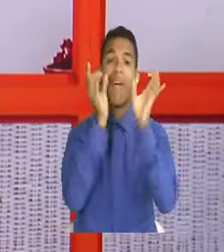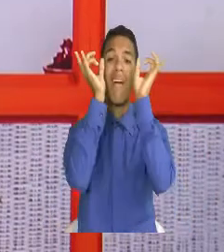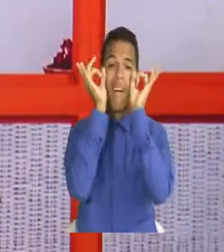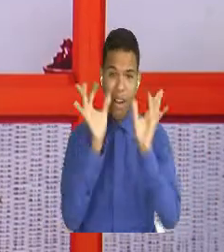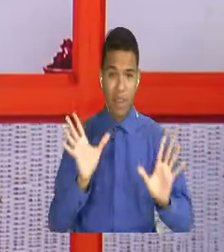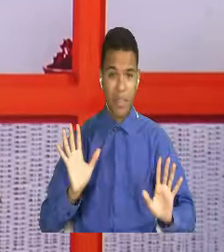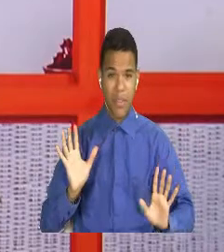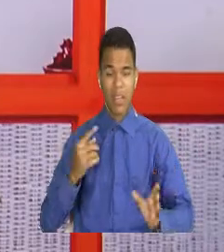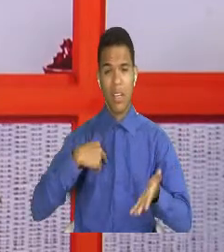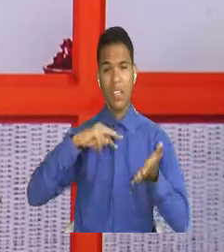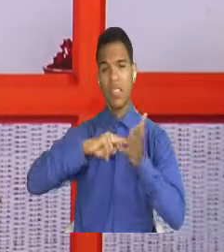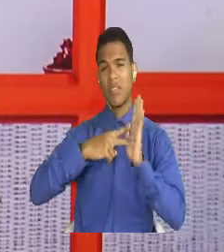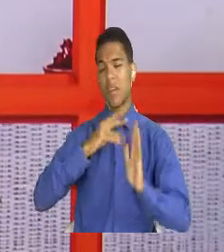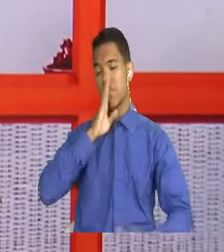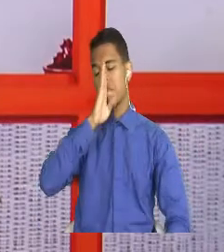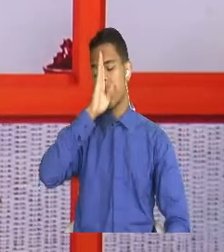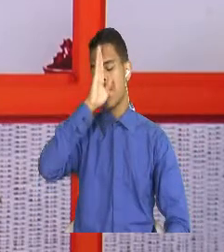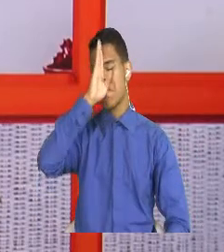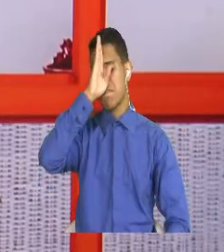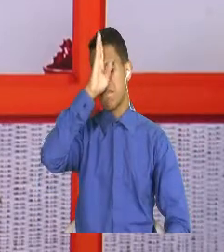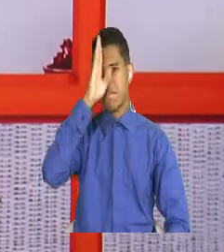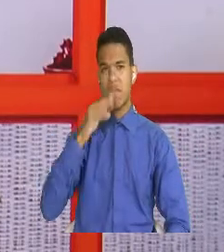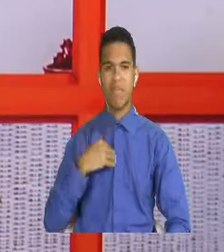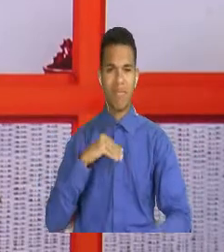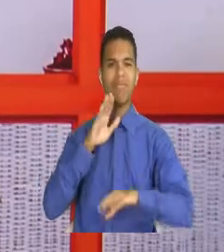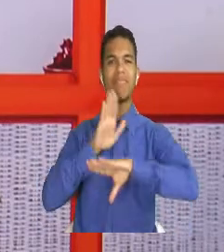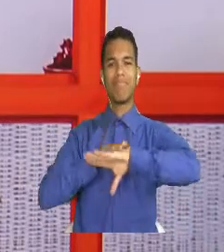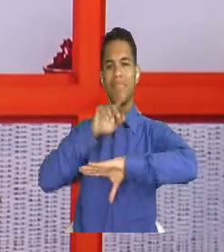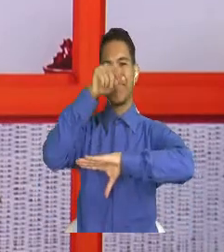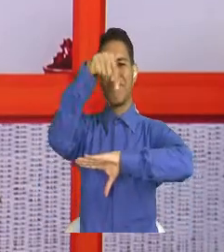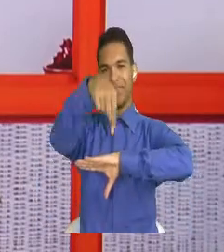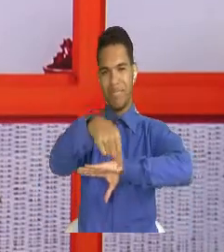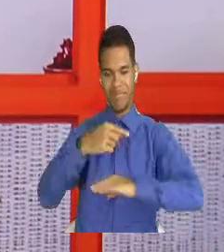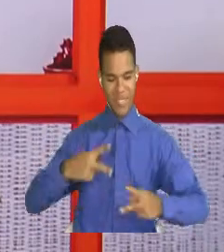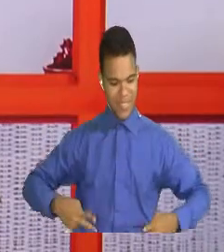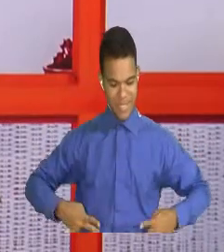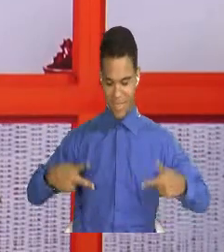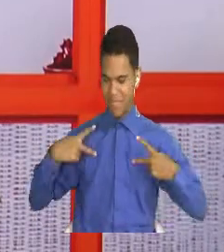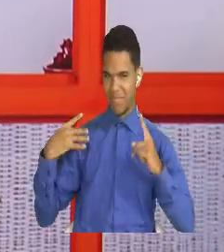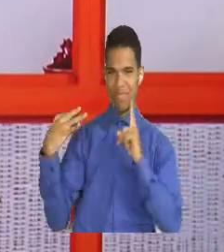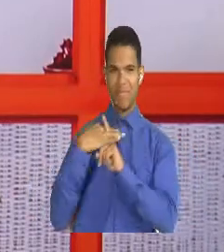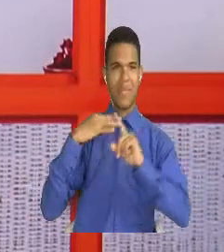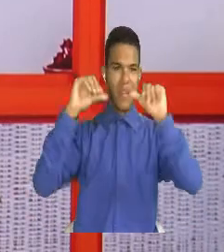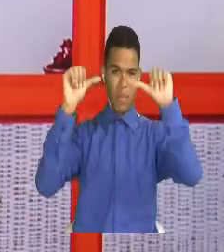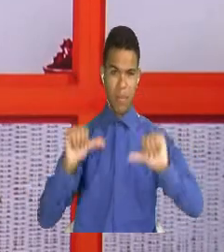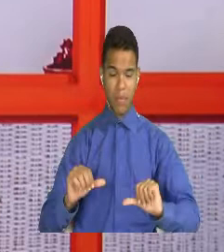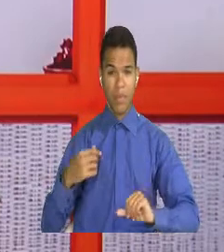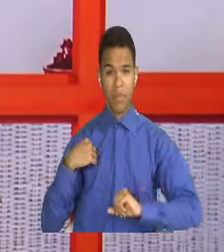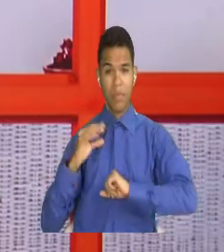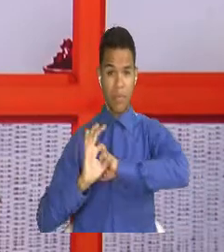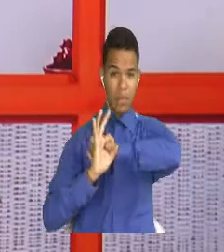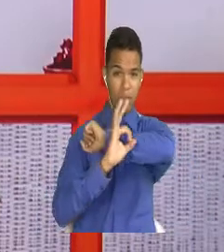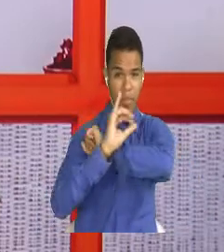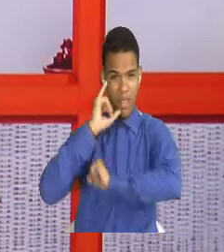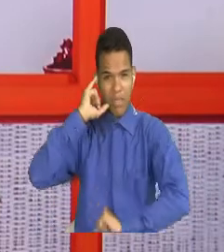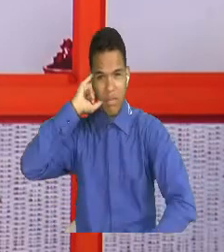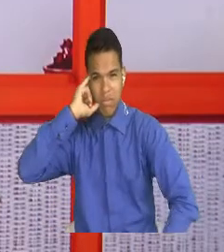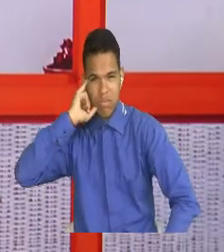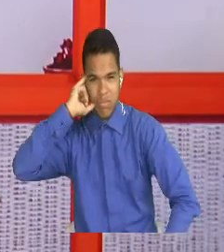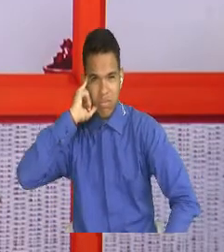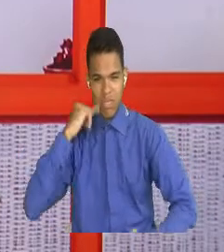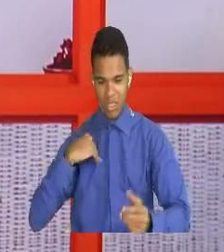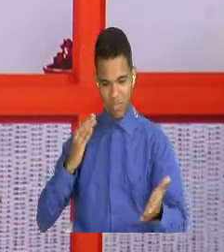se acostumbra, pero esto trae muchas consecuencias a su vida, muchas dificultades. Entonces ir al psicólogo nos permite recibir, como decía,